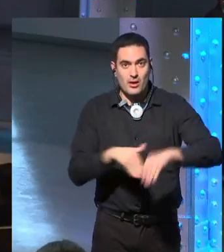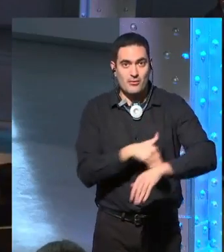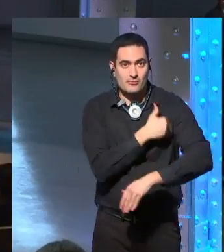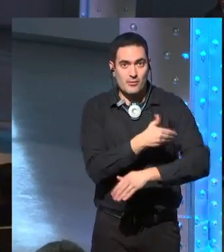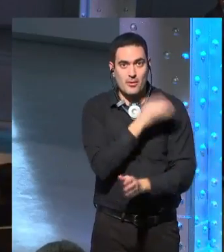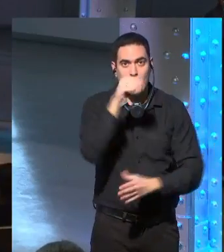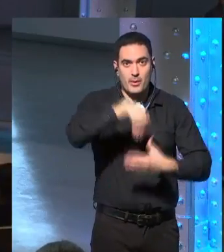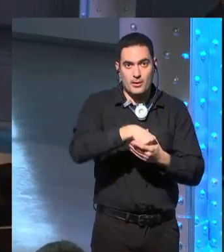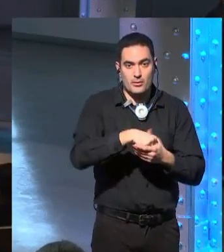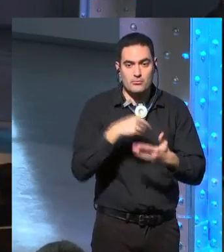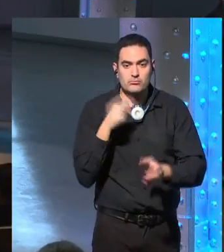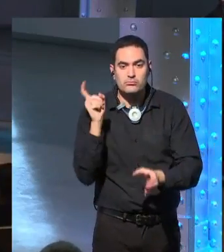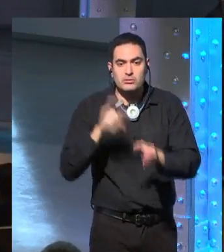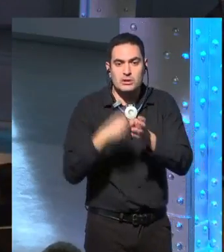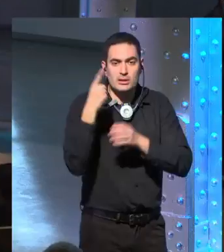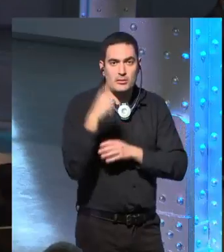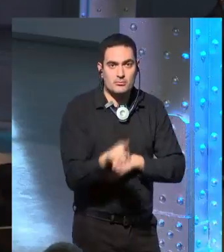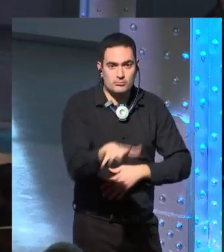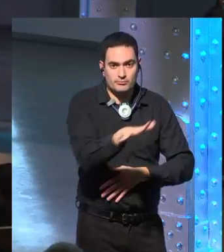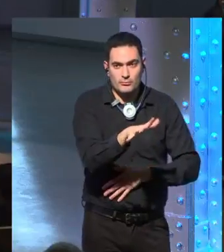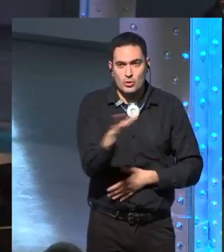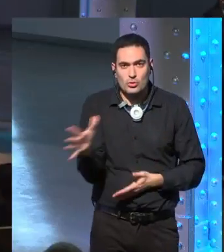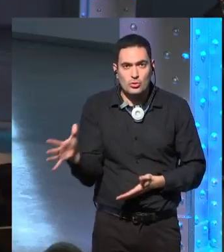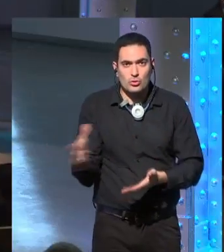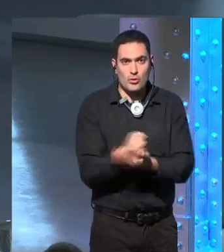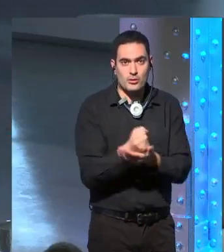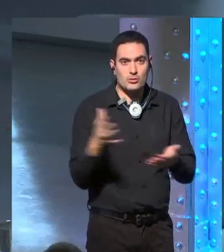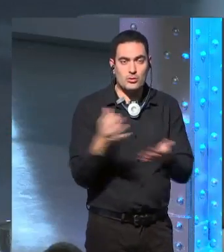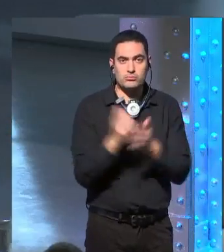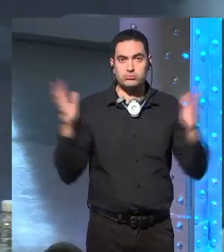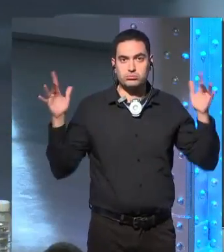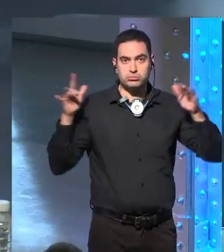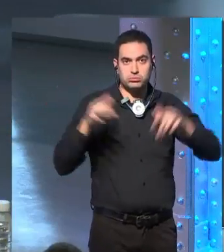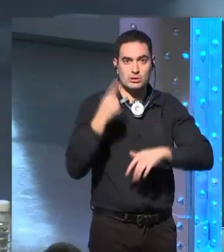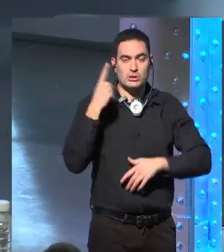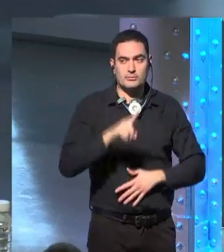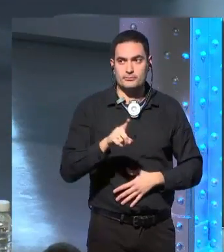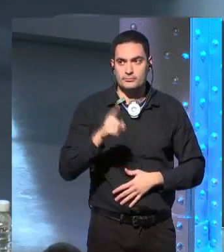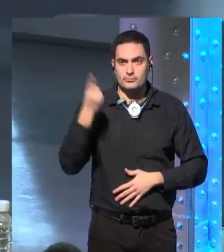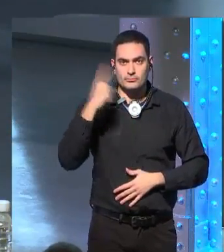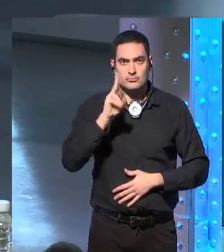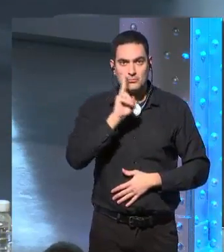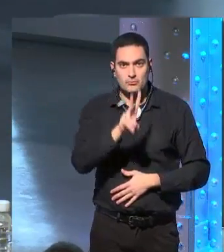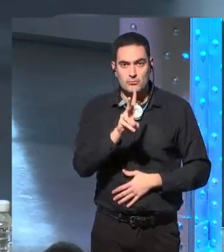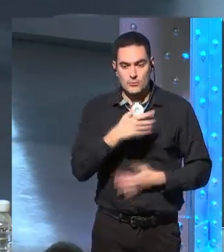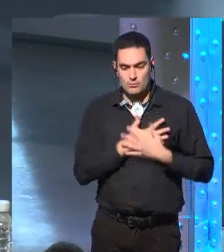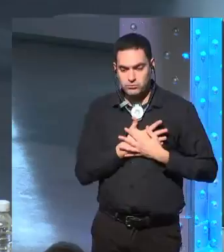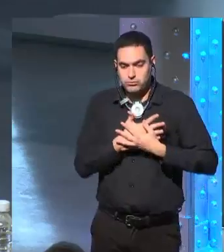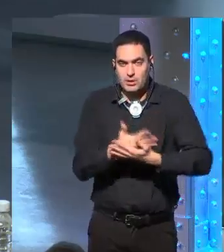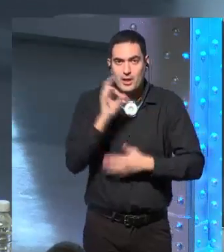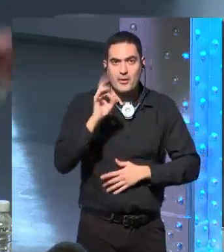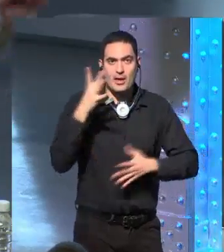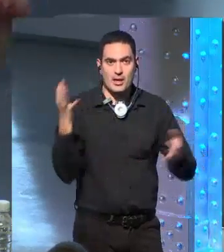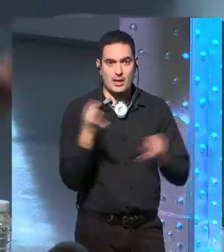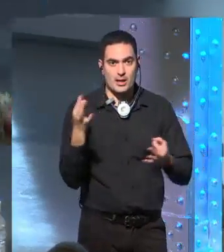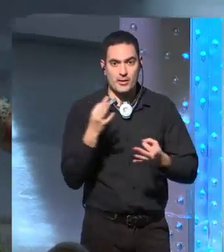y había participado en todas las cumbres y estaba muy implicado en la idea